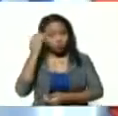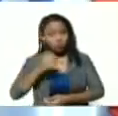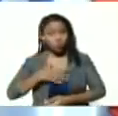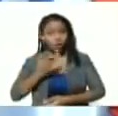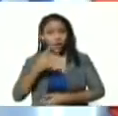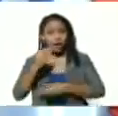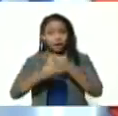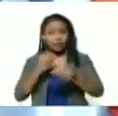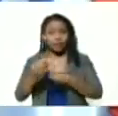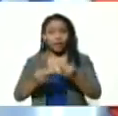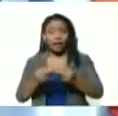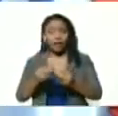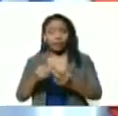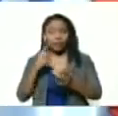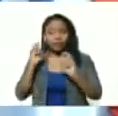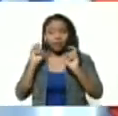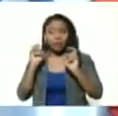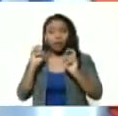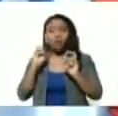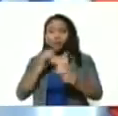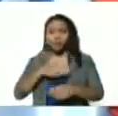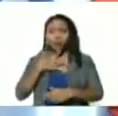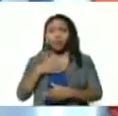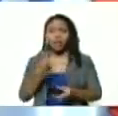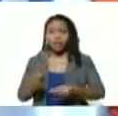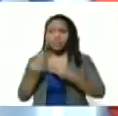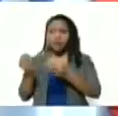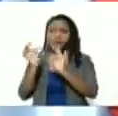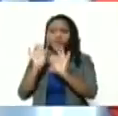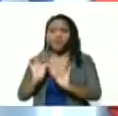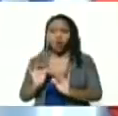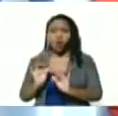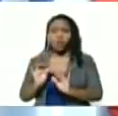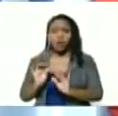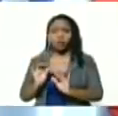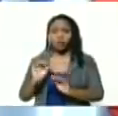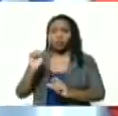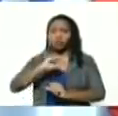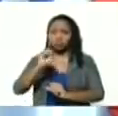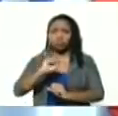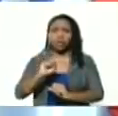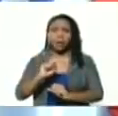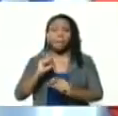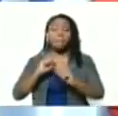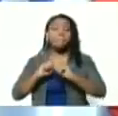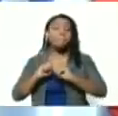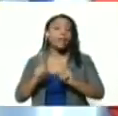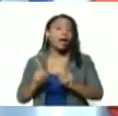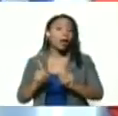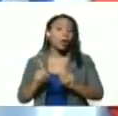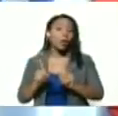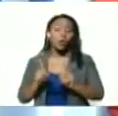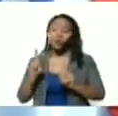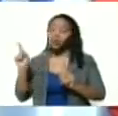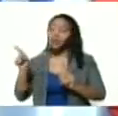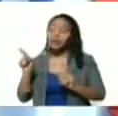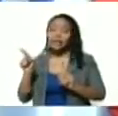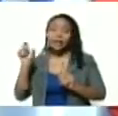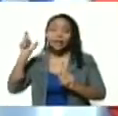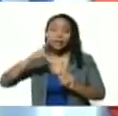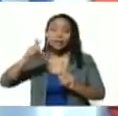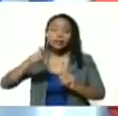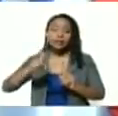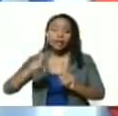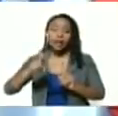Claro que sí. ¿Usted puede otorgar una medida cautelar o solicitarla? Claro que sí. Pero si lo merece